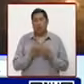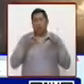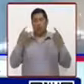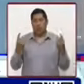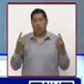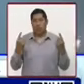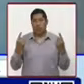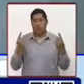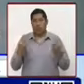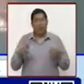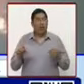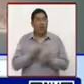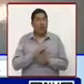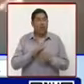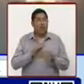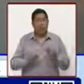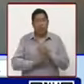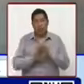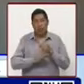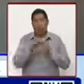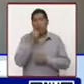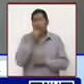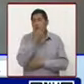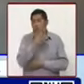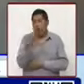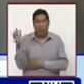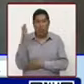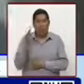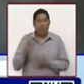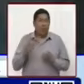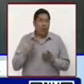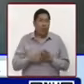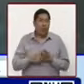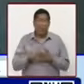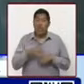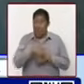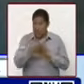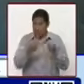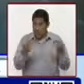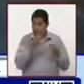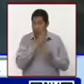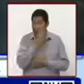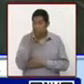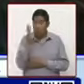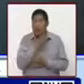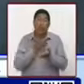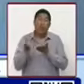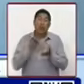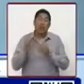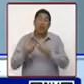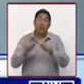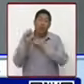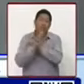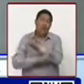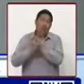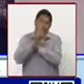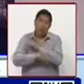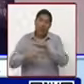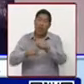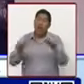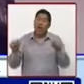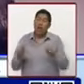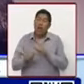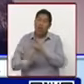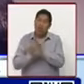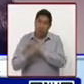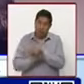entidades dependientes del Ministerio de Medio Ambiente y Agua. El Autoridad de Bosques y Tierra y el Servicio Nacional de Áreas Protegidas. El Servicio Nacional